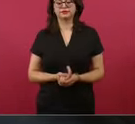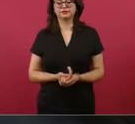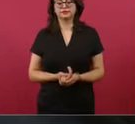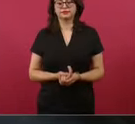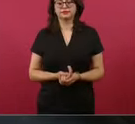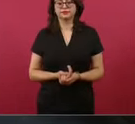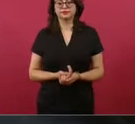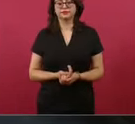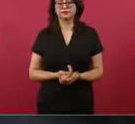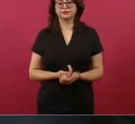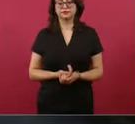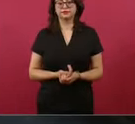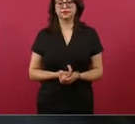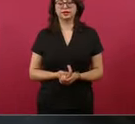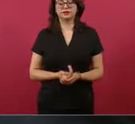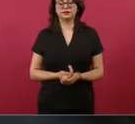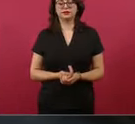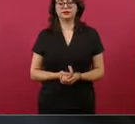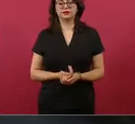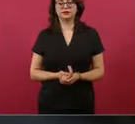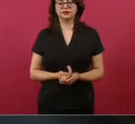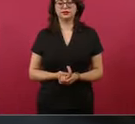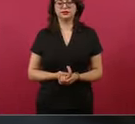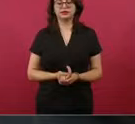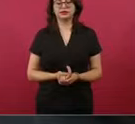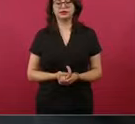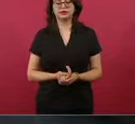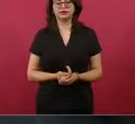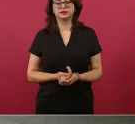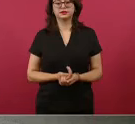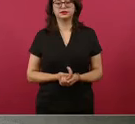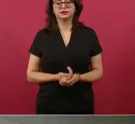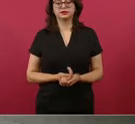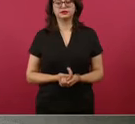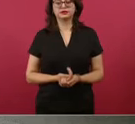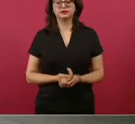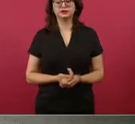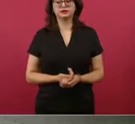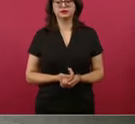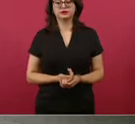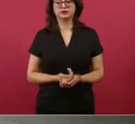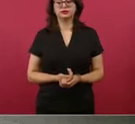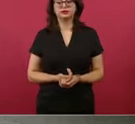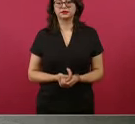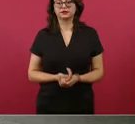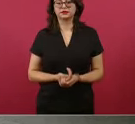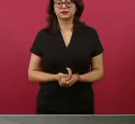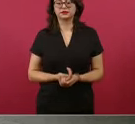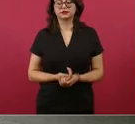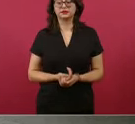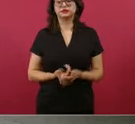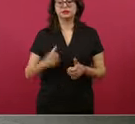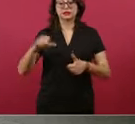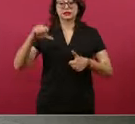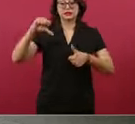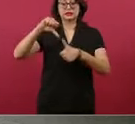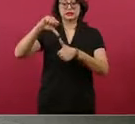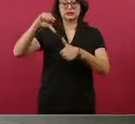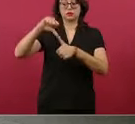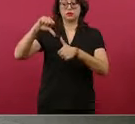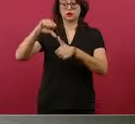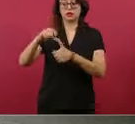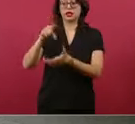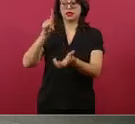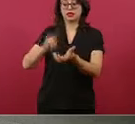Gracias. En Centroamérica, presidente, hicimos varios periodistas un recorrido por las zonas en las que se aplica este